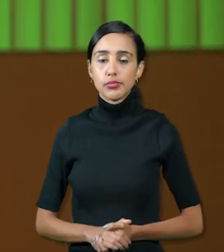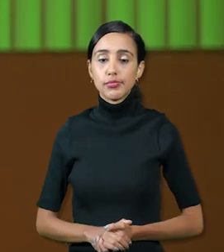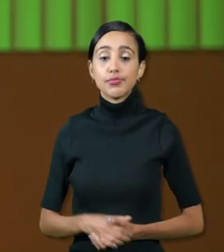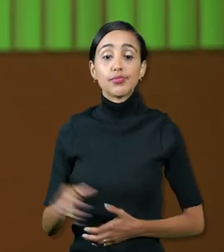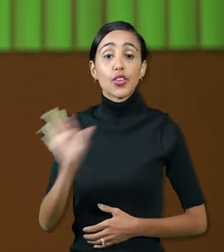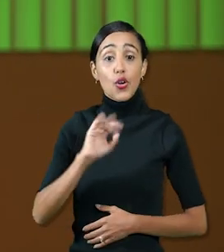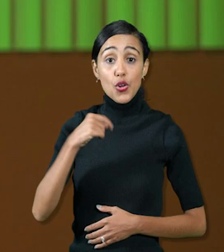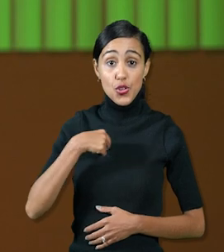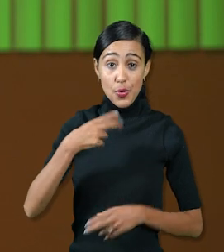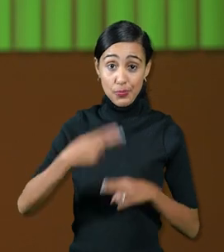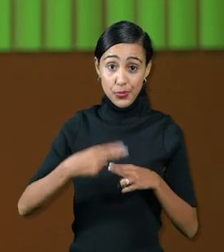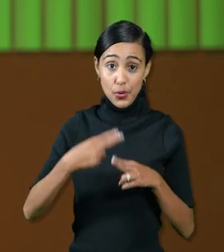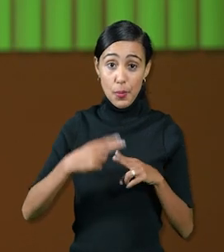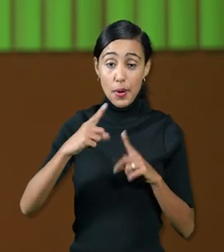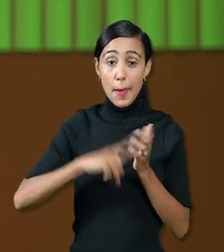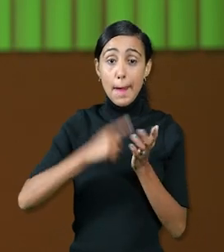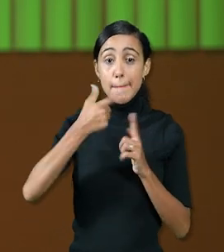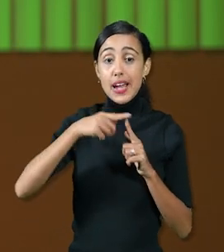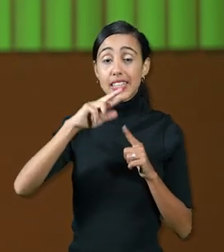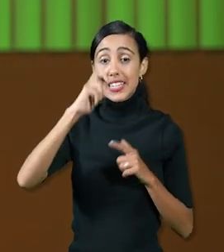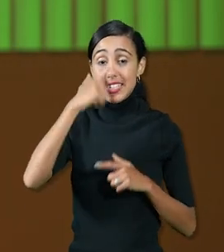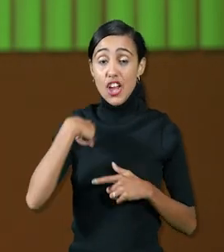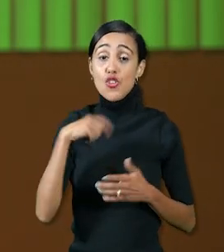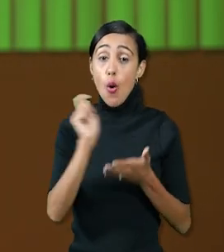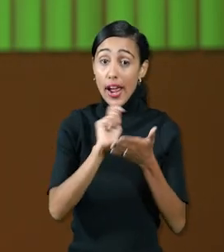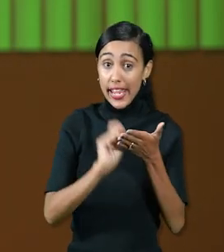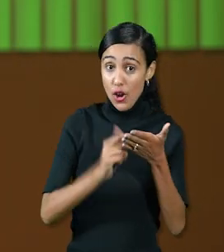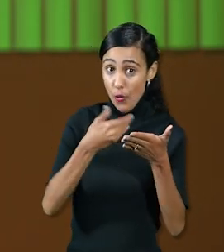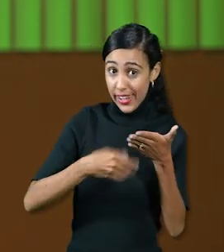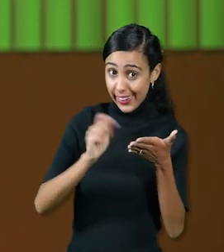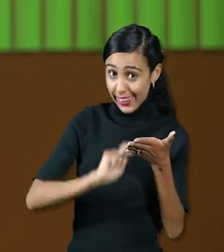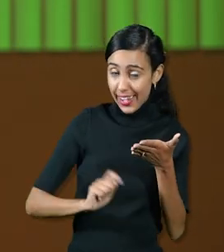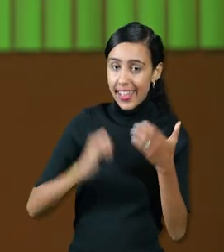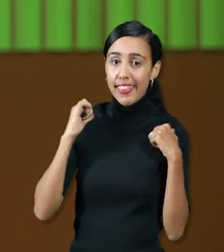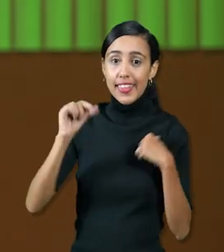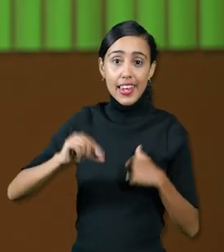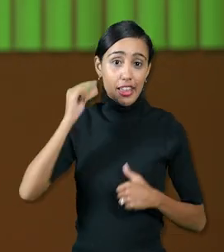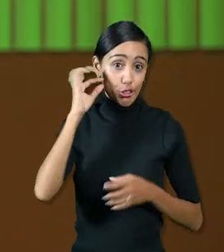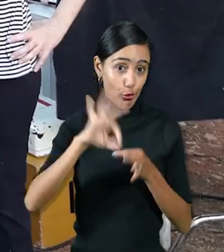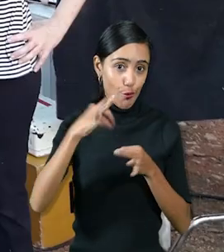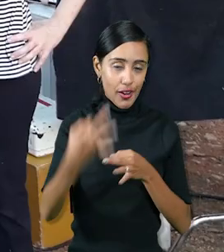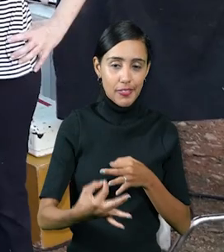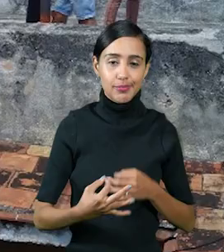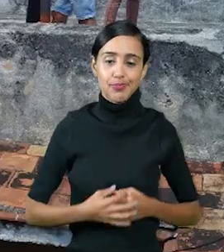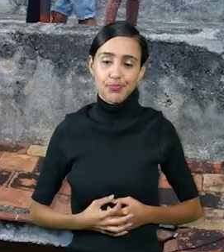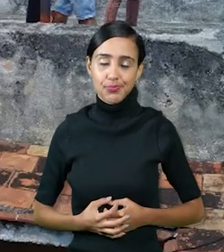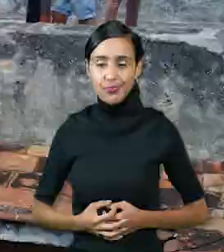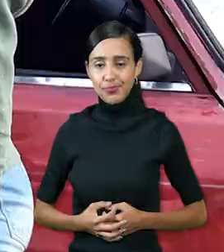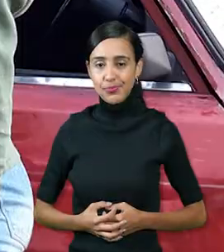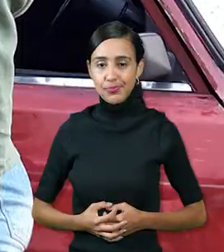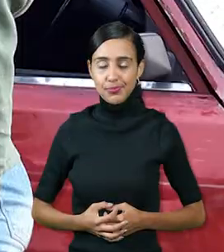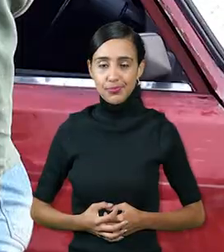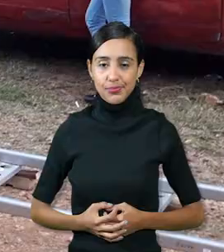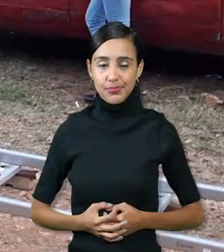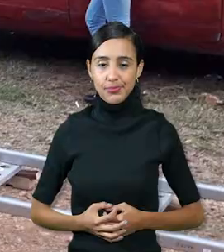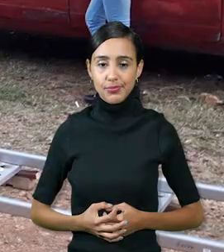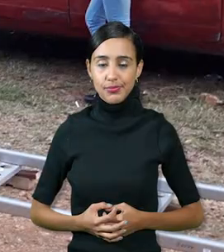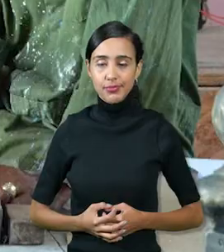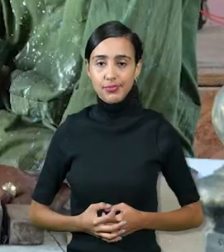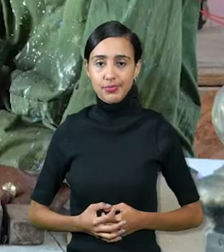Hola, yo soy Patricia Ramos, soy guionista y directora, y bueno, lo que más me gusta hacer es películas de ficción.